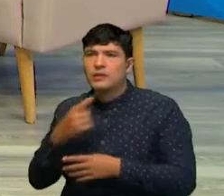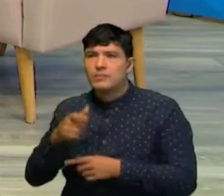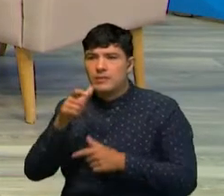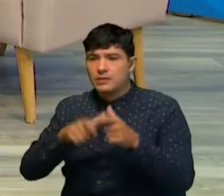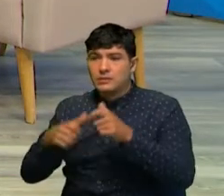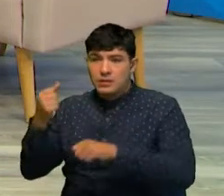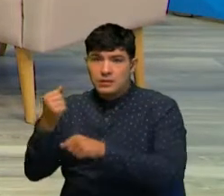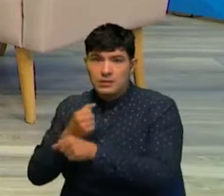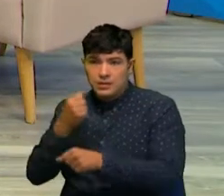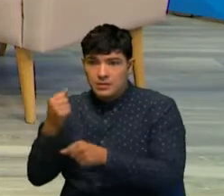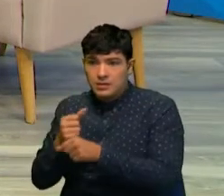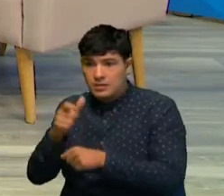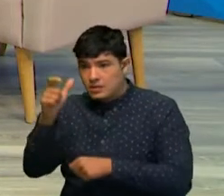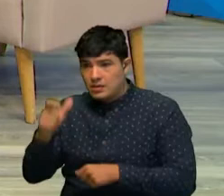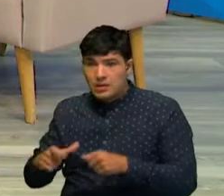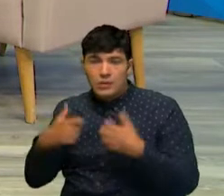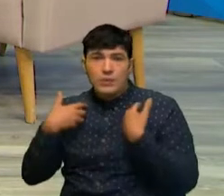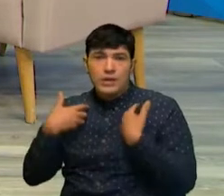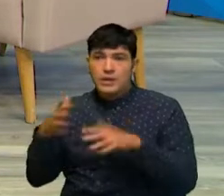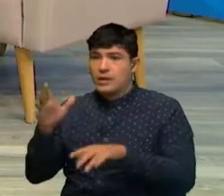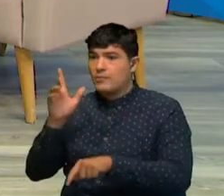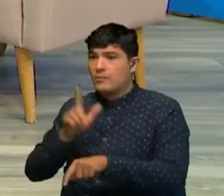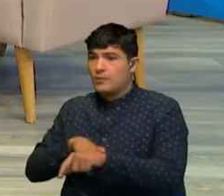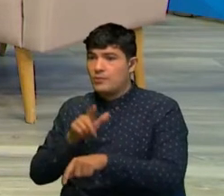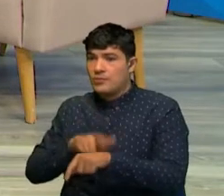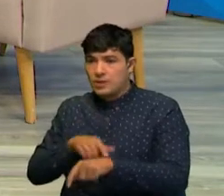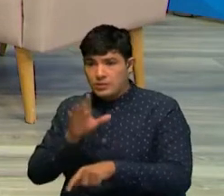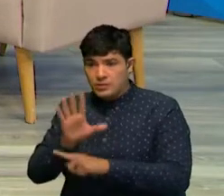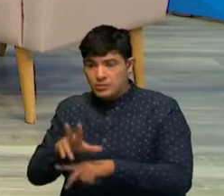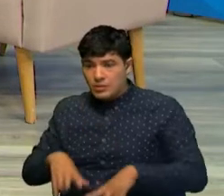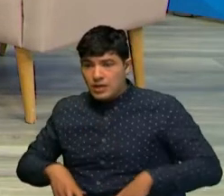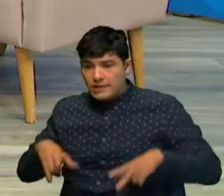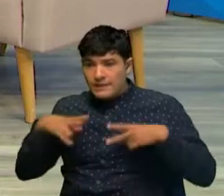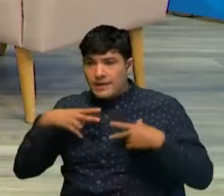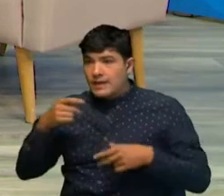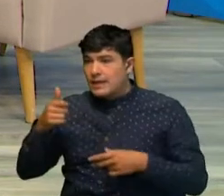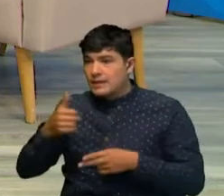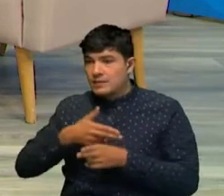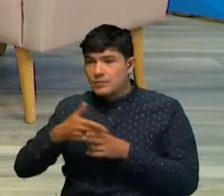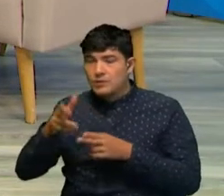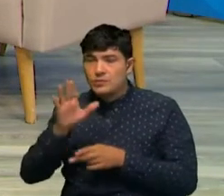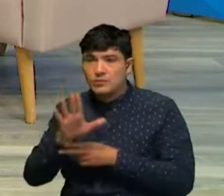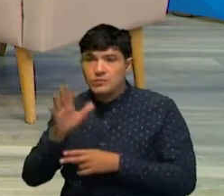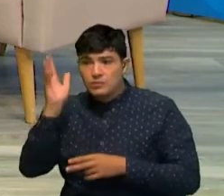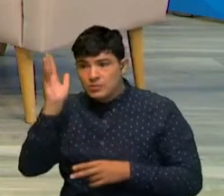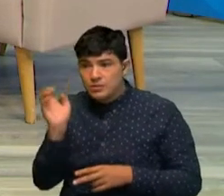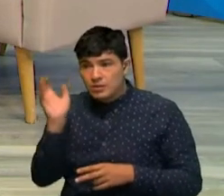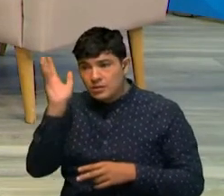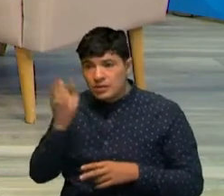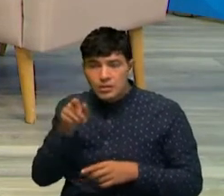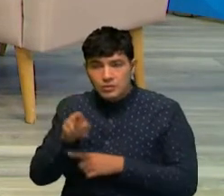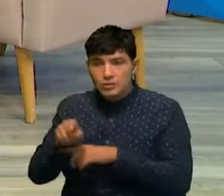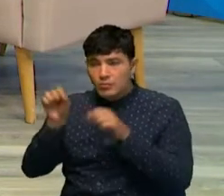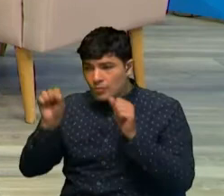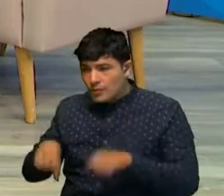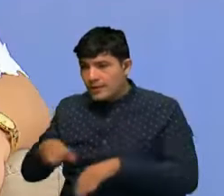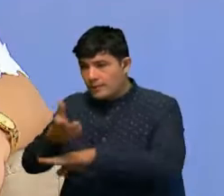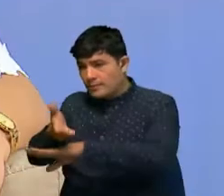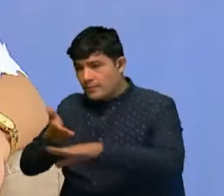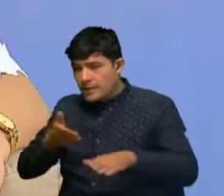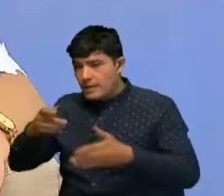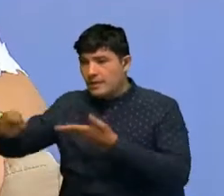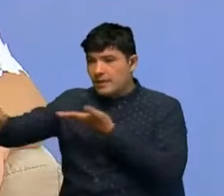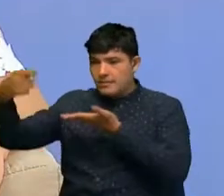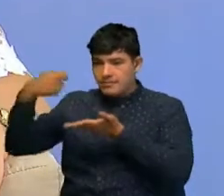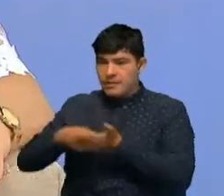trabajador en cualquier momento de su vida, cuando ya está en puertas para pensionarse, si es posible, puede reclamar que le paguen